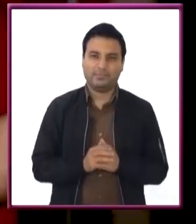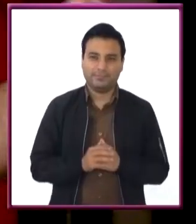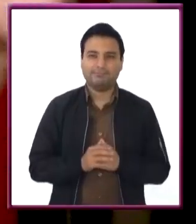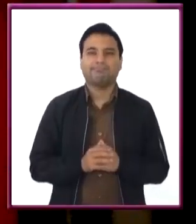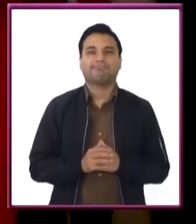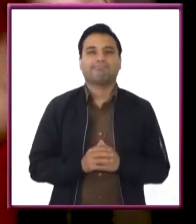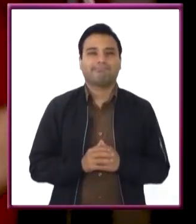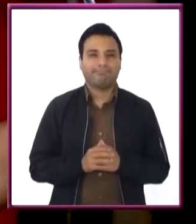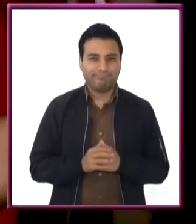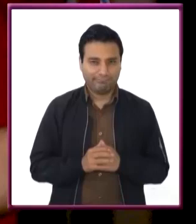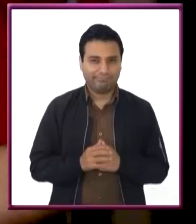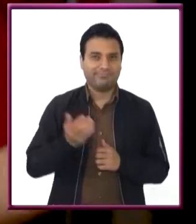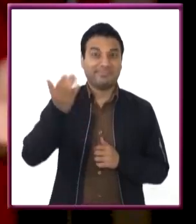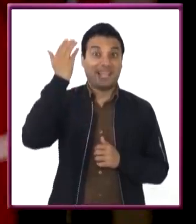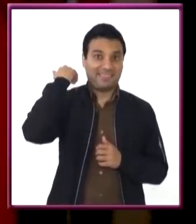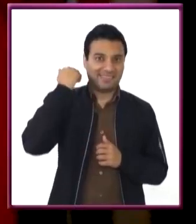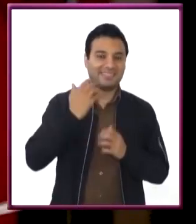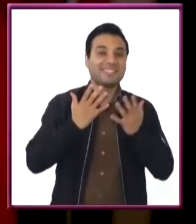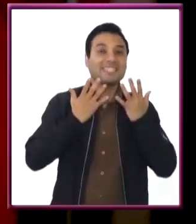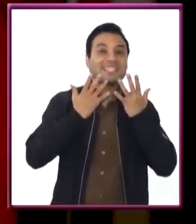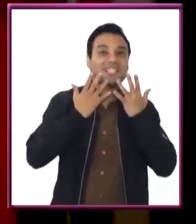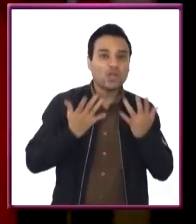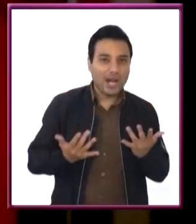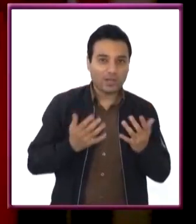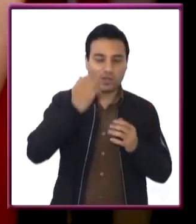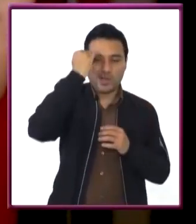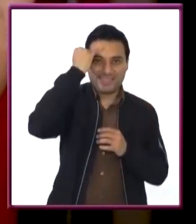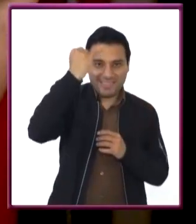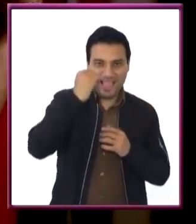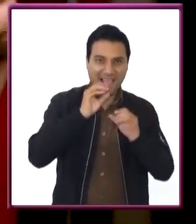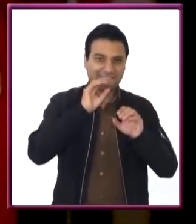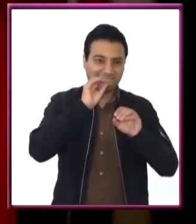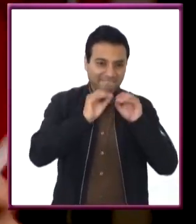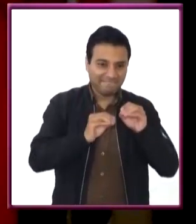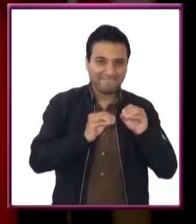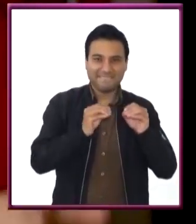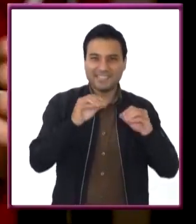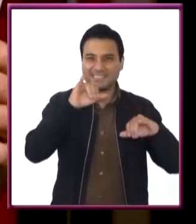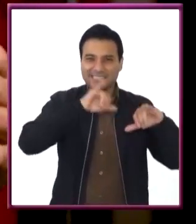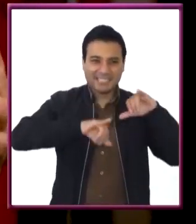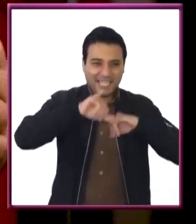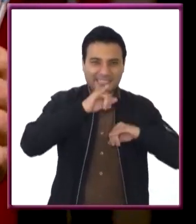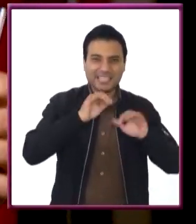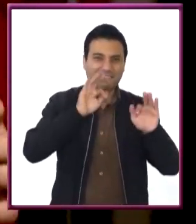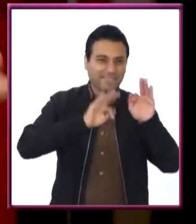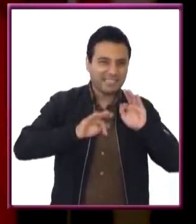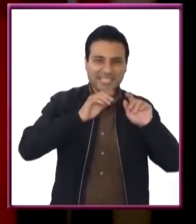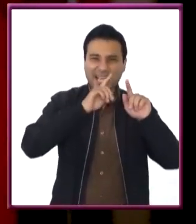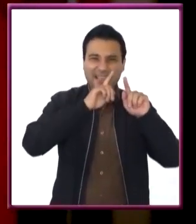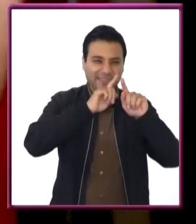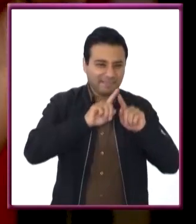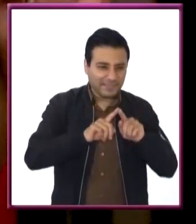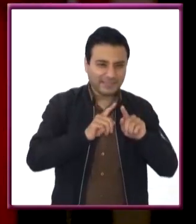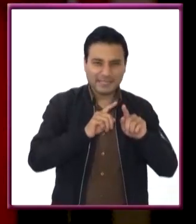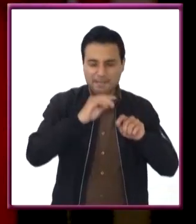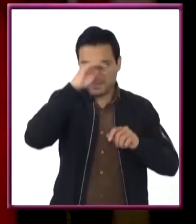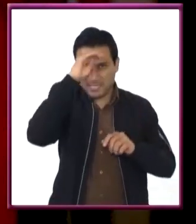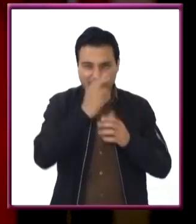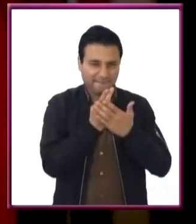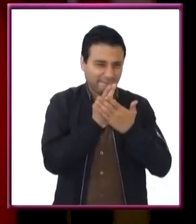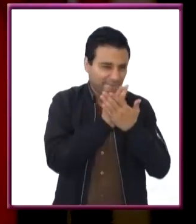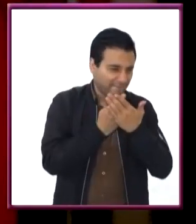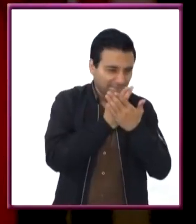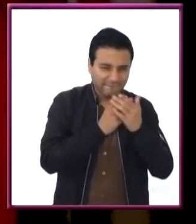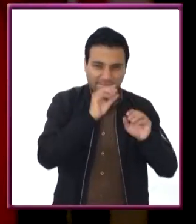una analogía de lo que él hizo en su momento ahora, ¿no? Como utilizar la creatividad, la ciencia, física, idear, ¿no?